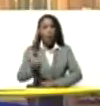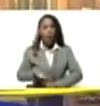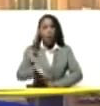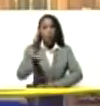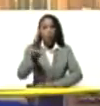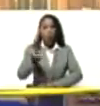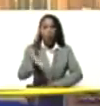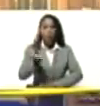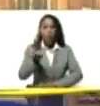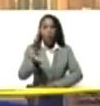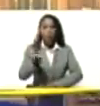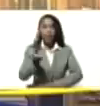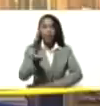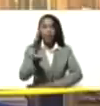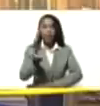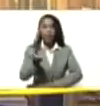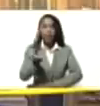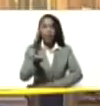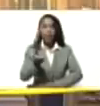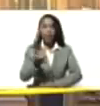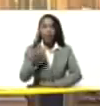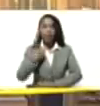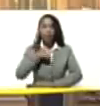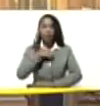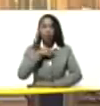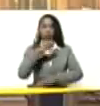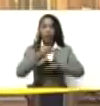que el libertador dirigió la batalla de carabobo